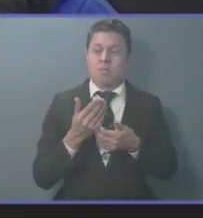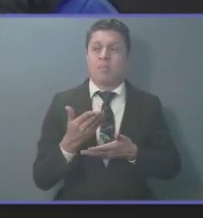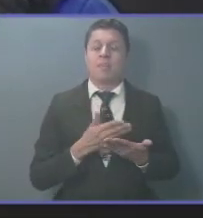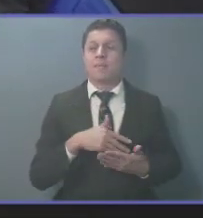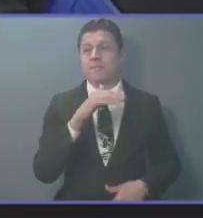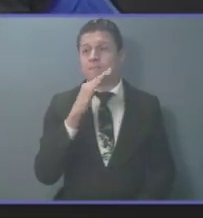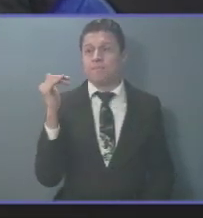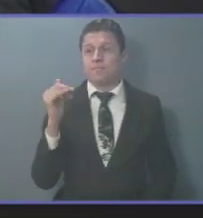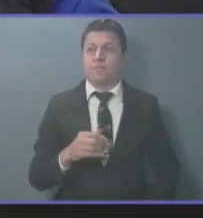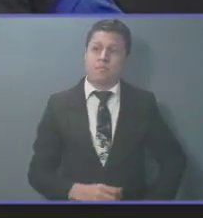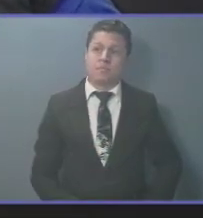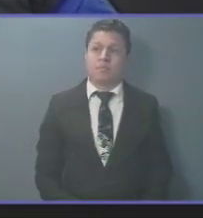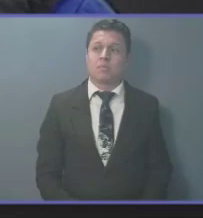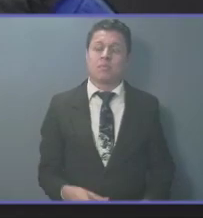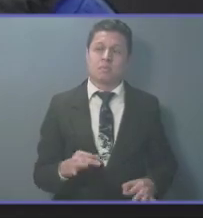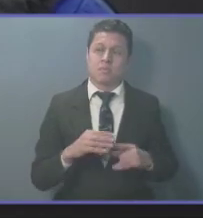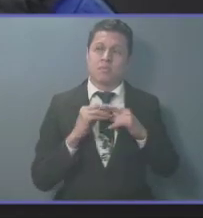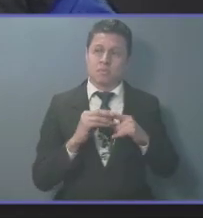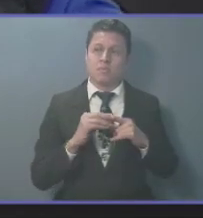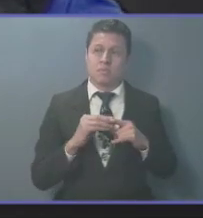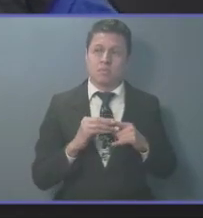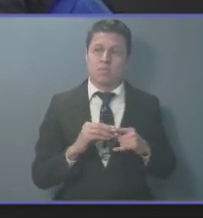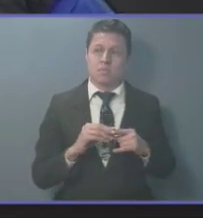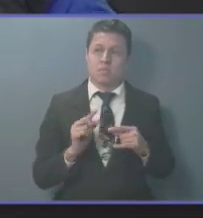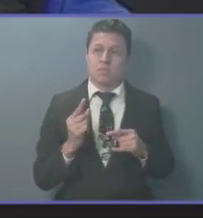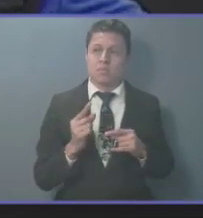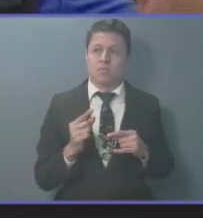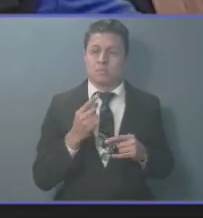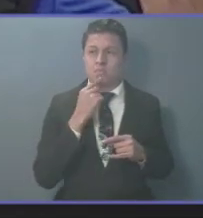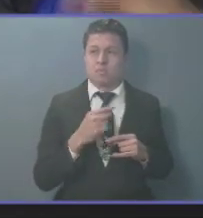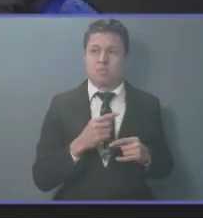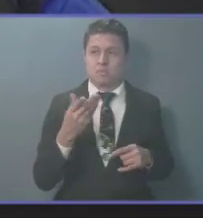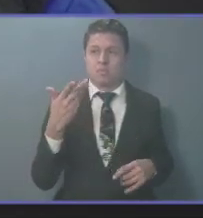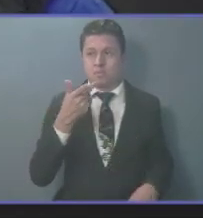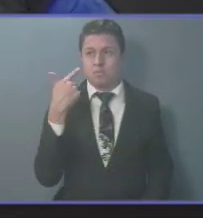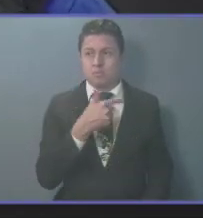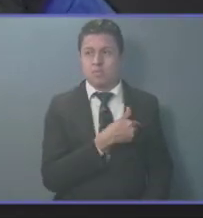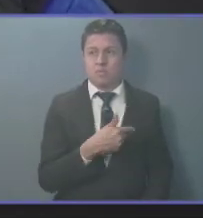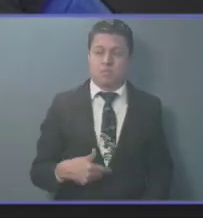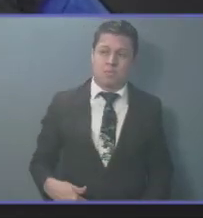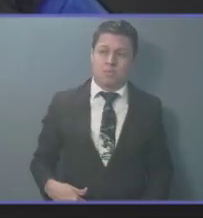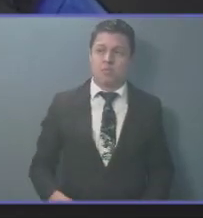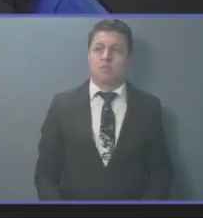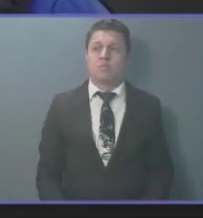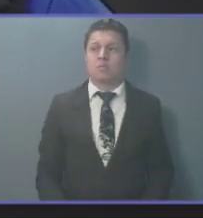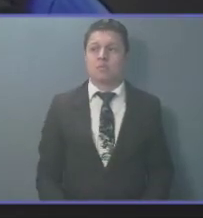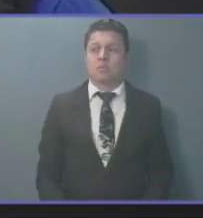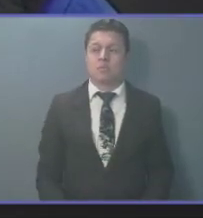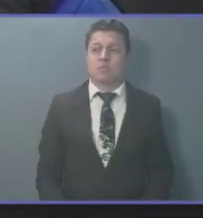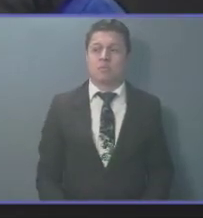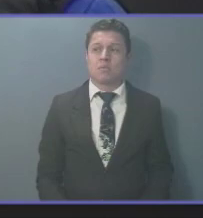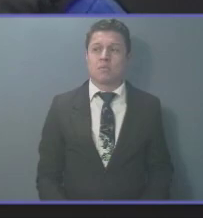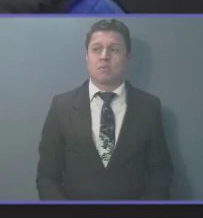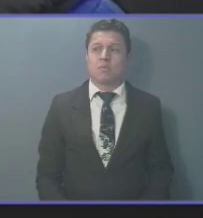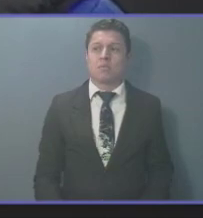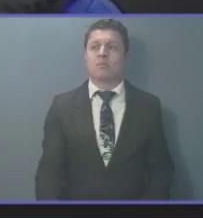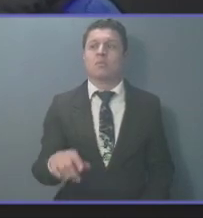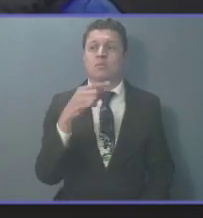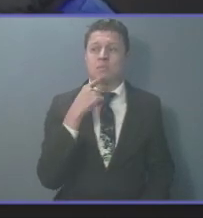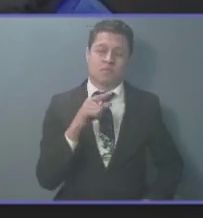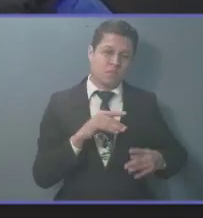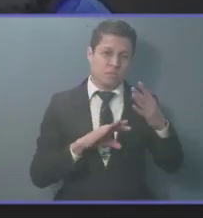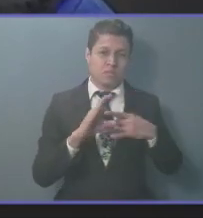República son especialmente mandatos al presidente de la República, a quien la Constitución